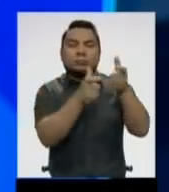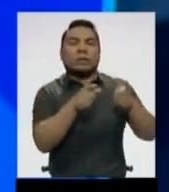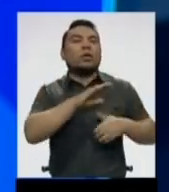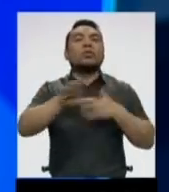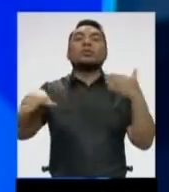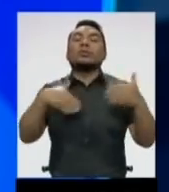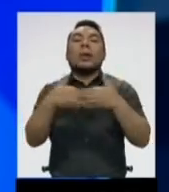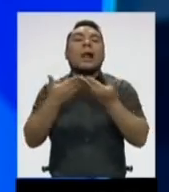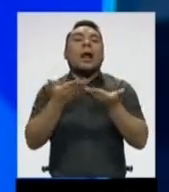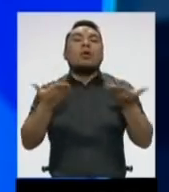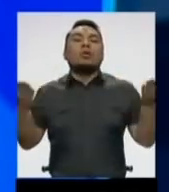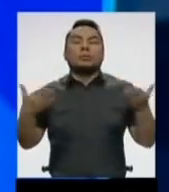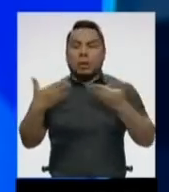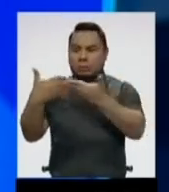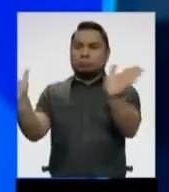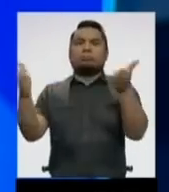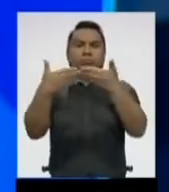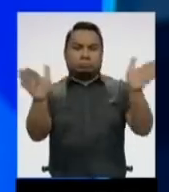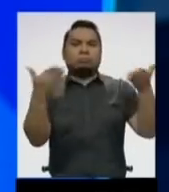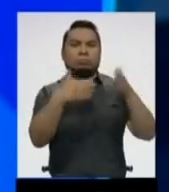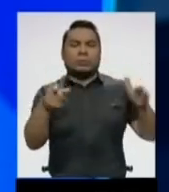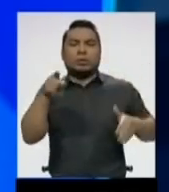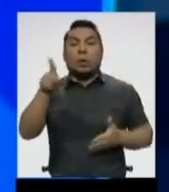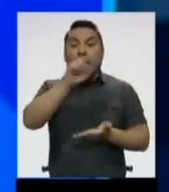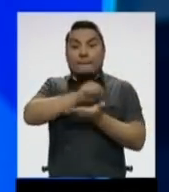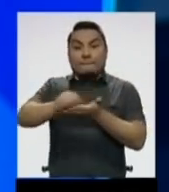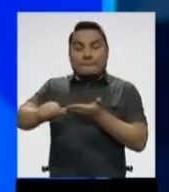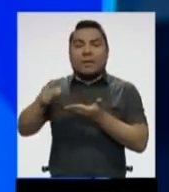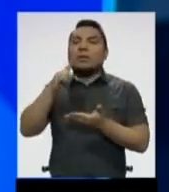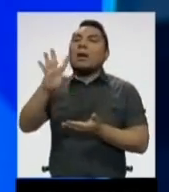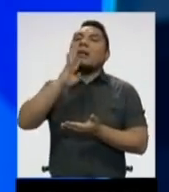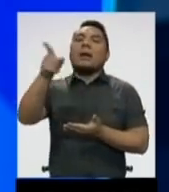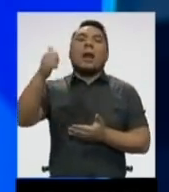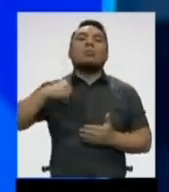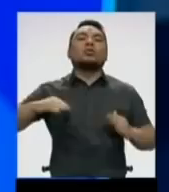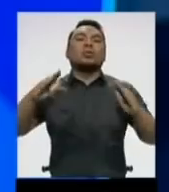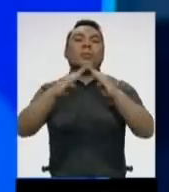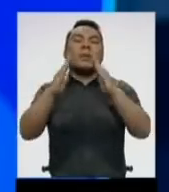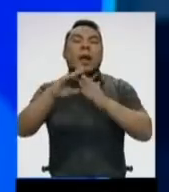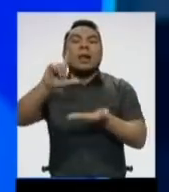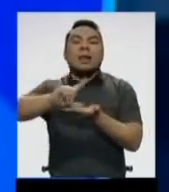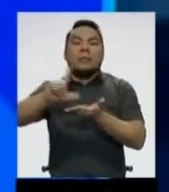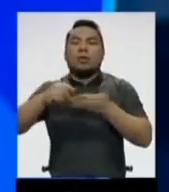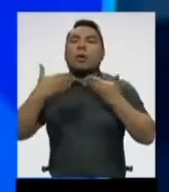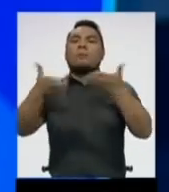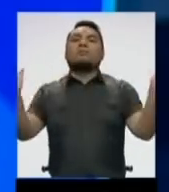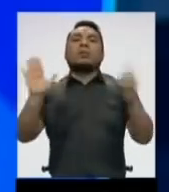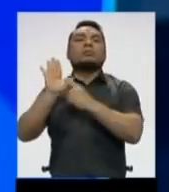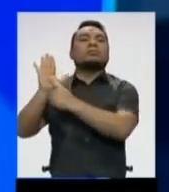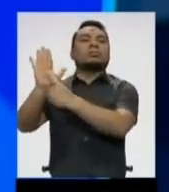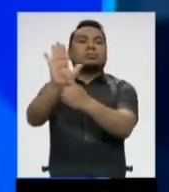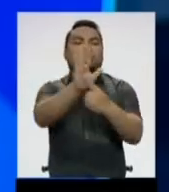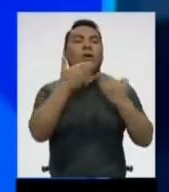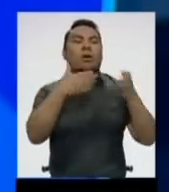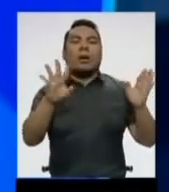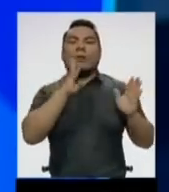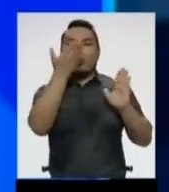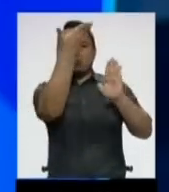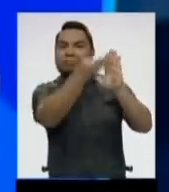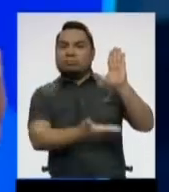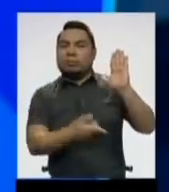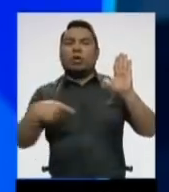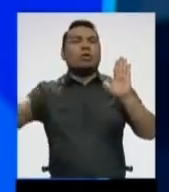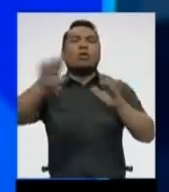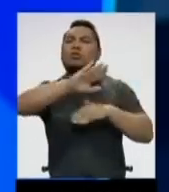se abran y rendiremos cuentas una vez al mes en la Municipalidad Metropolitana de Lima, cosa que no se está haciendo ahora. Todo